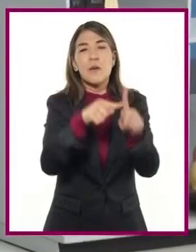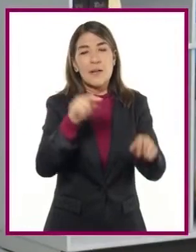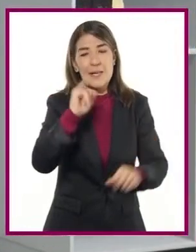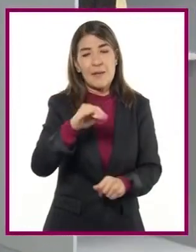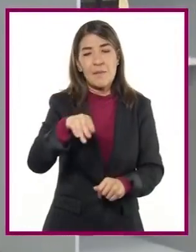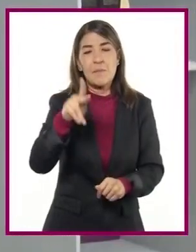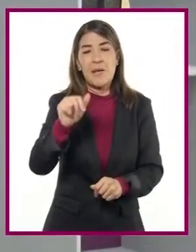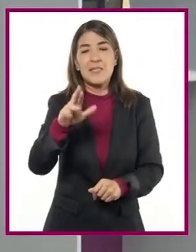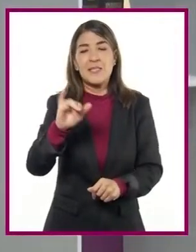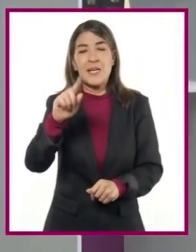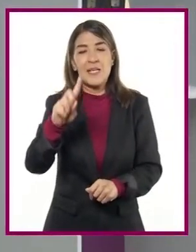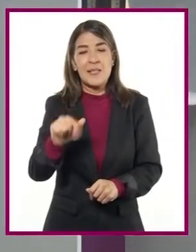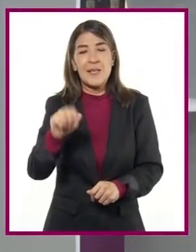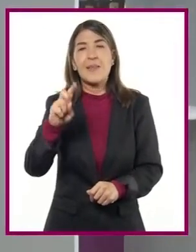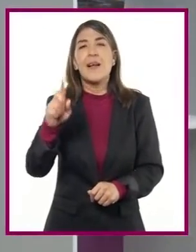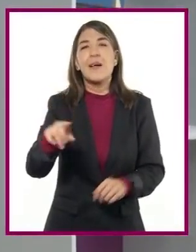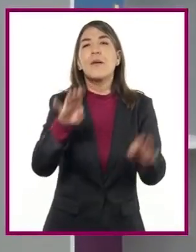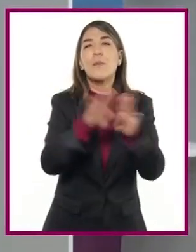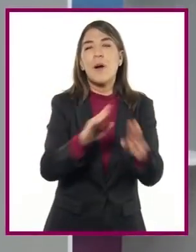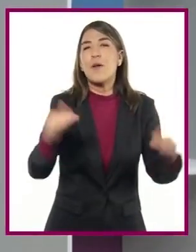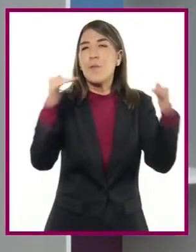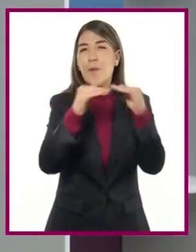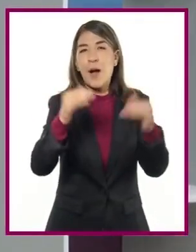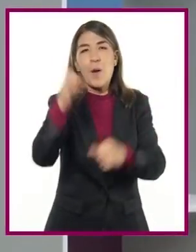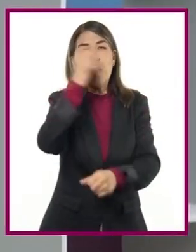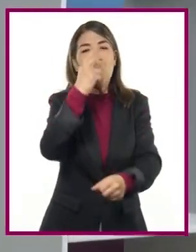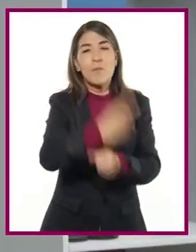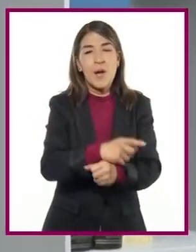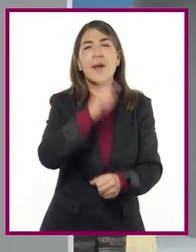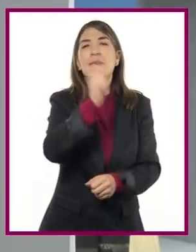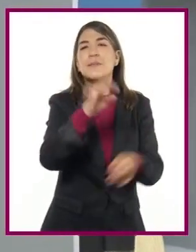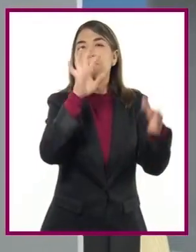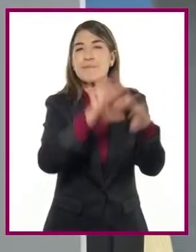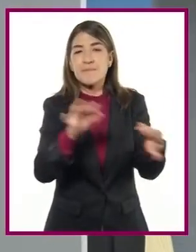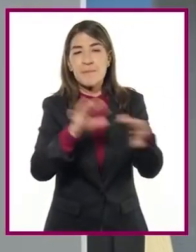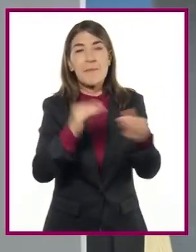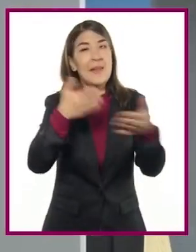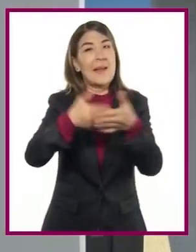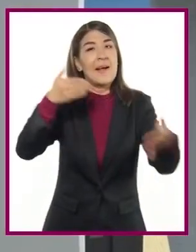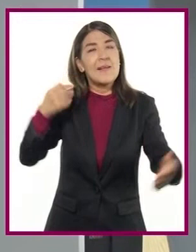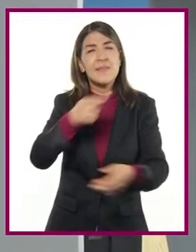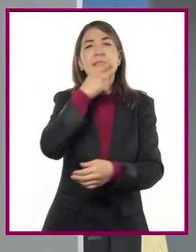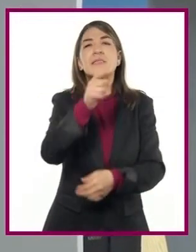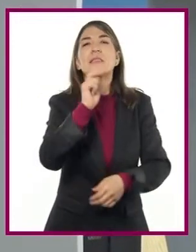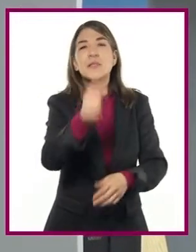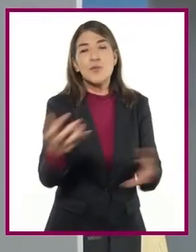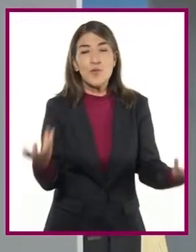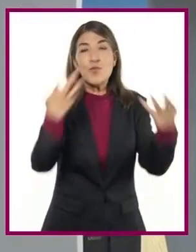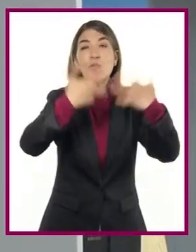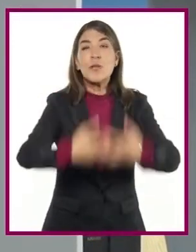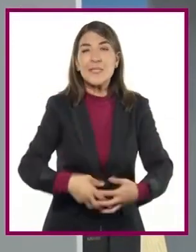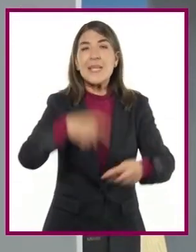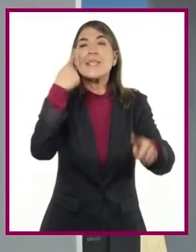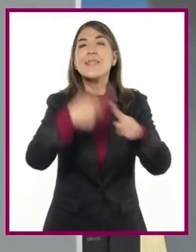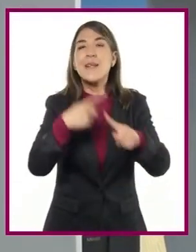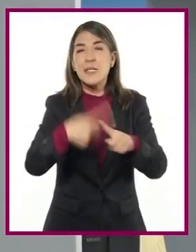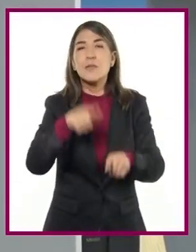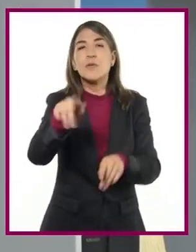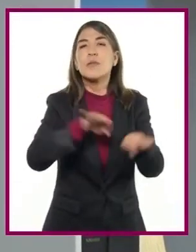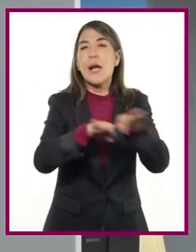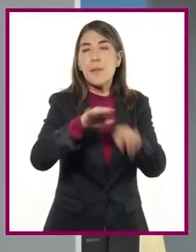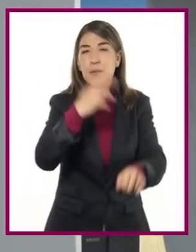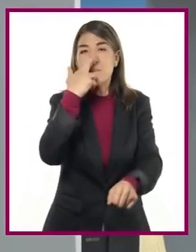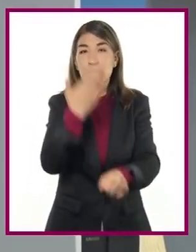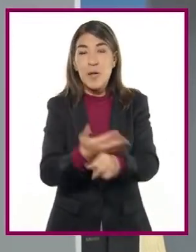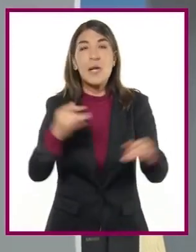imparcialidad y la igualdad de oportunidades, ya que, como se mencionó anteriormente, una función de quienes trabajan en las